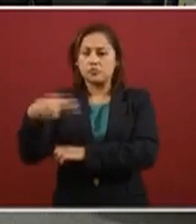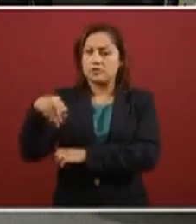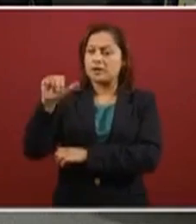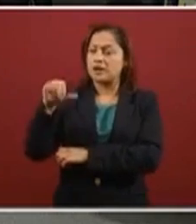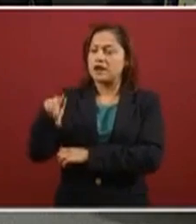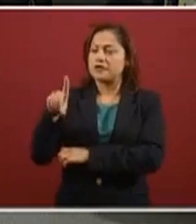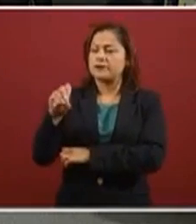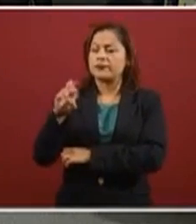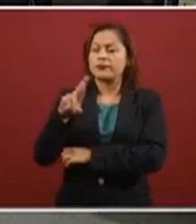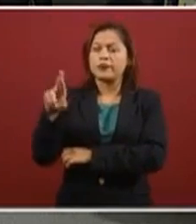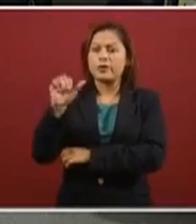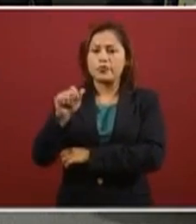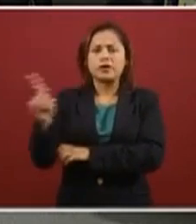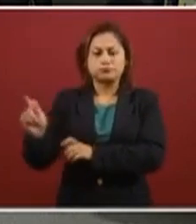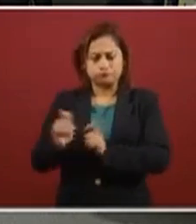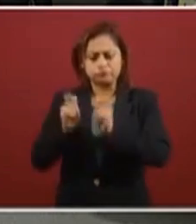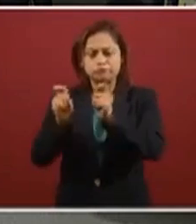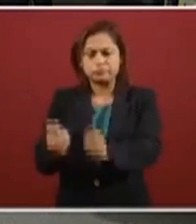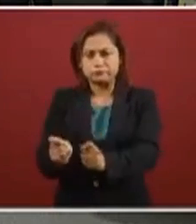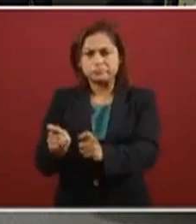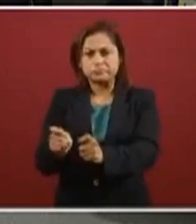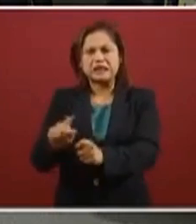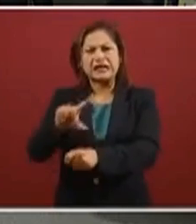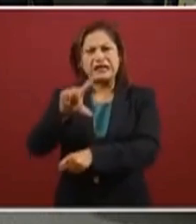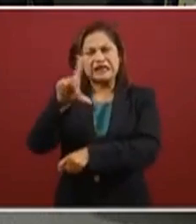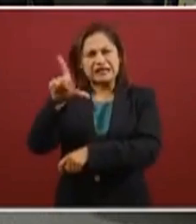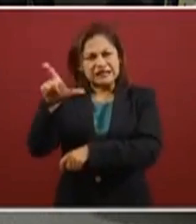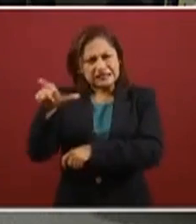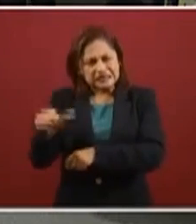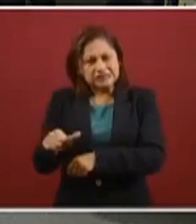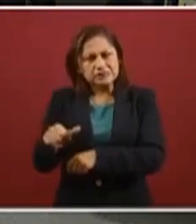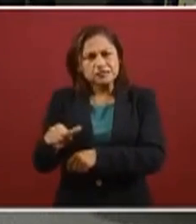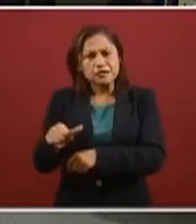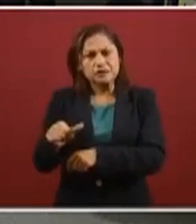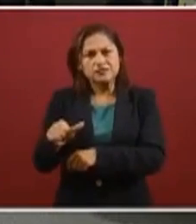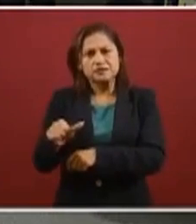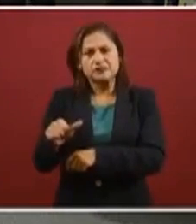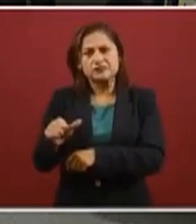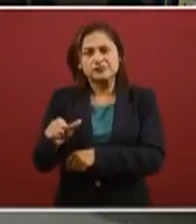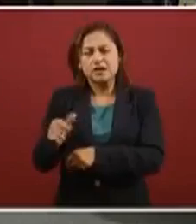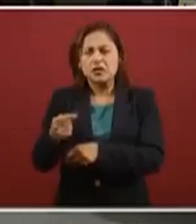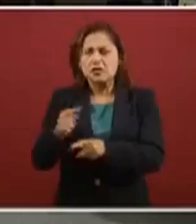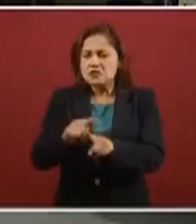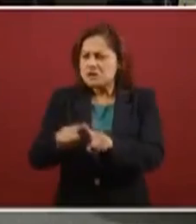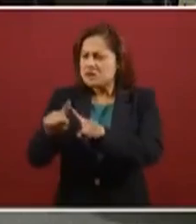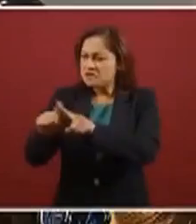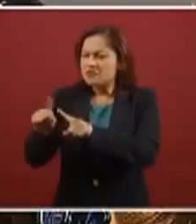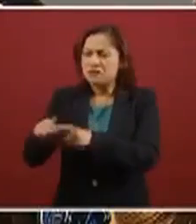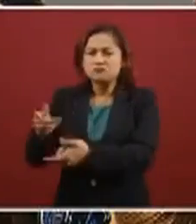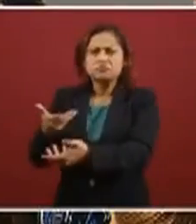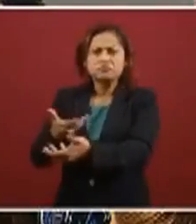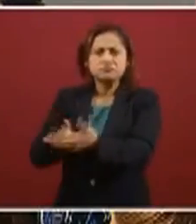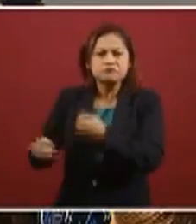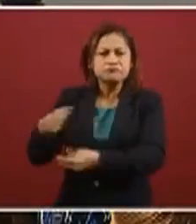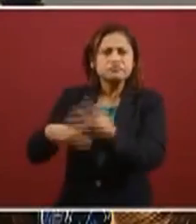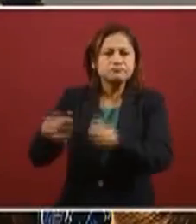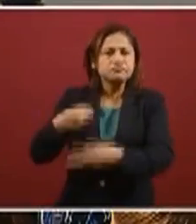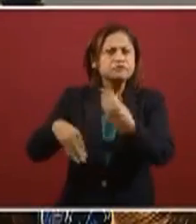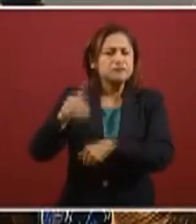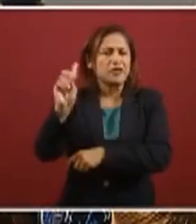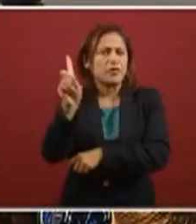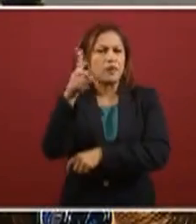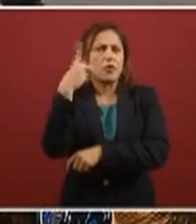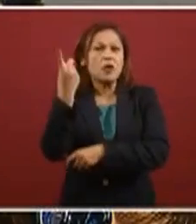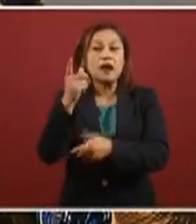Después vino una serie de cantidades en dólares entregadas que